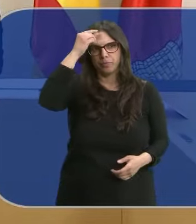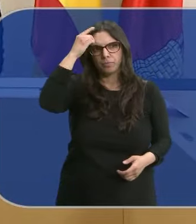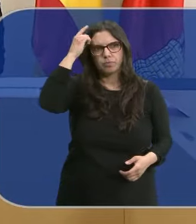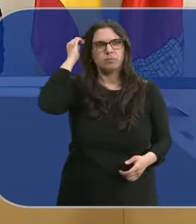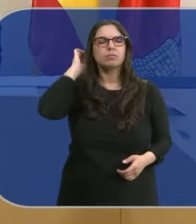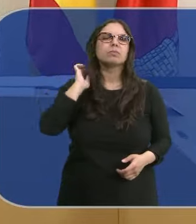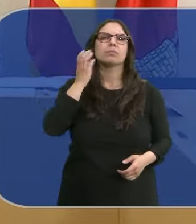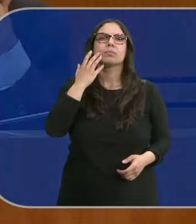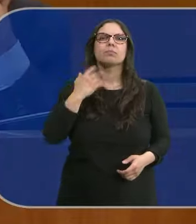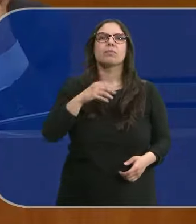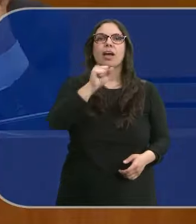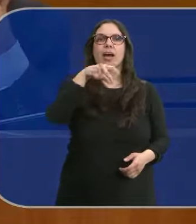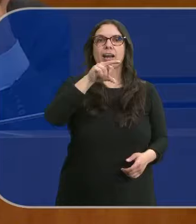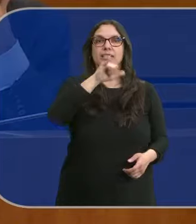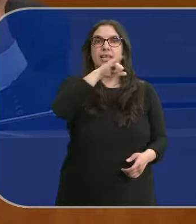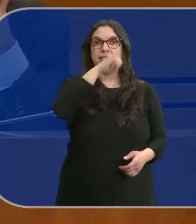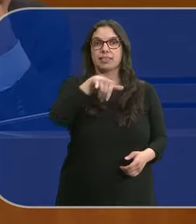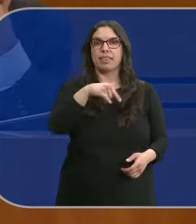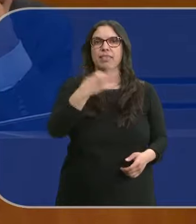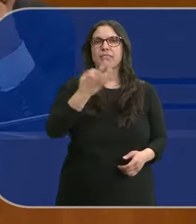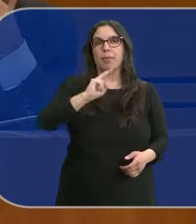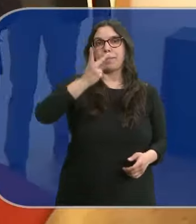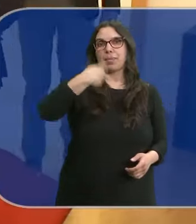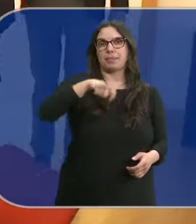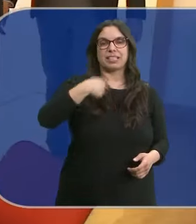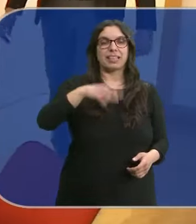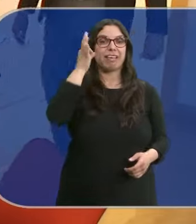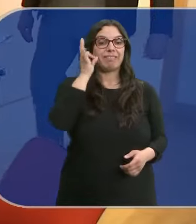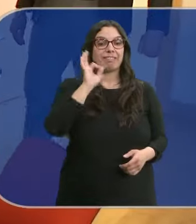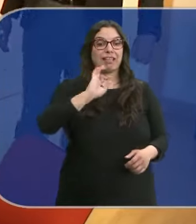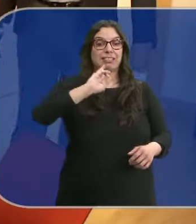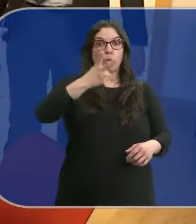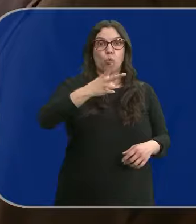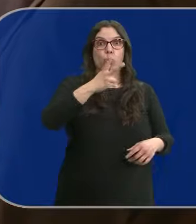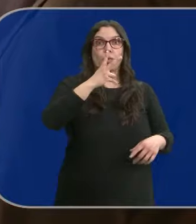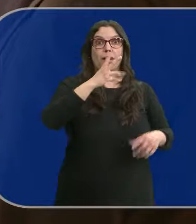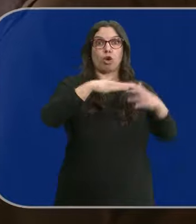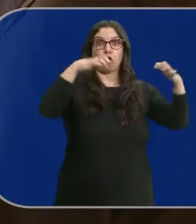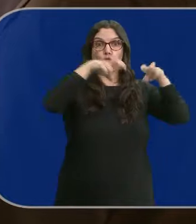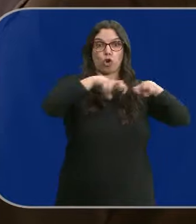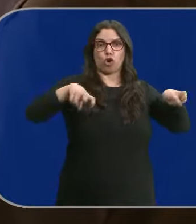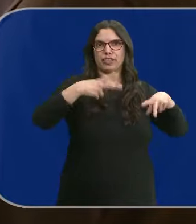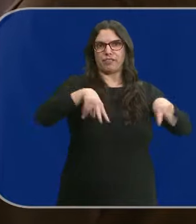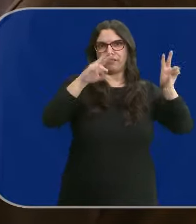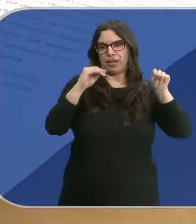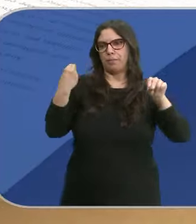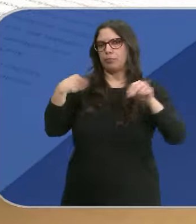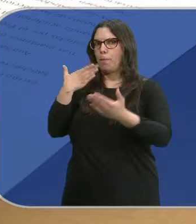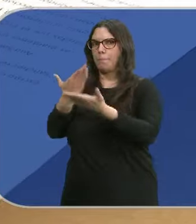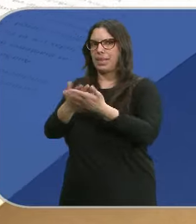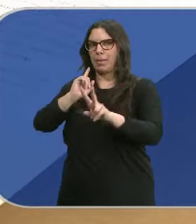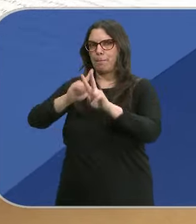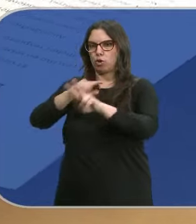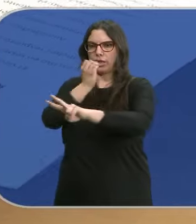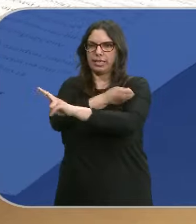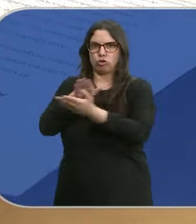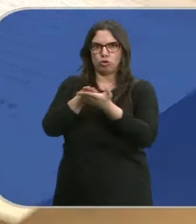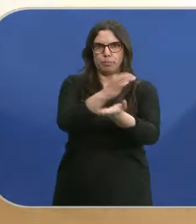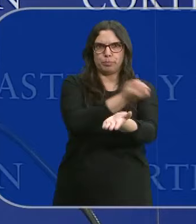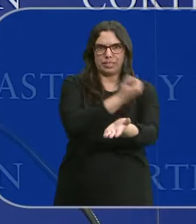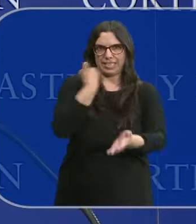Que Ana Sánchez deje de ser vicepresidenta segunda en las Cortes. Es lo que Vox solicita en este escrito que ya ha registrado. Sus